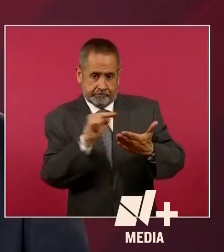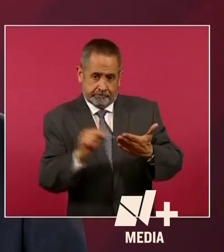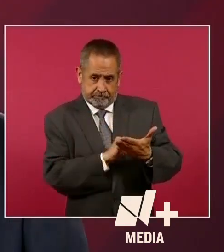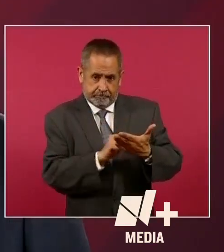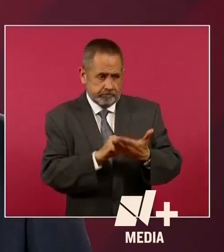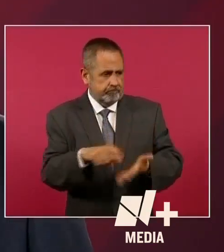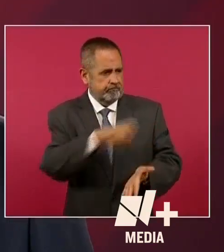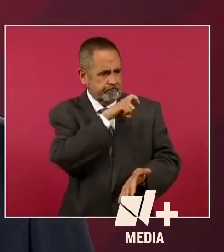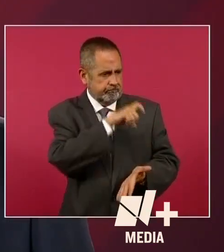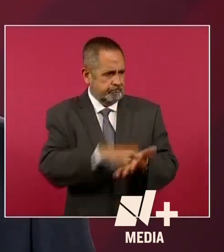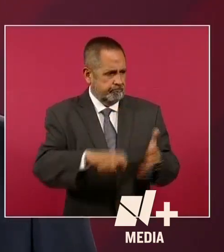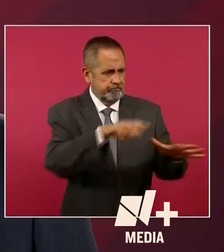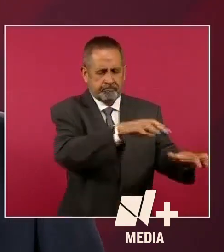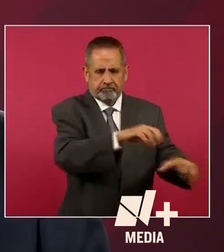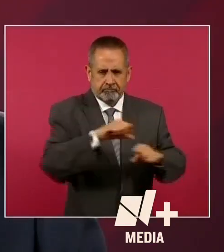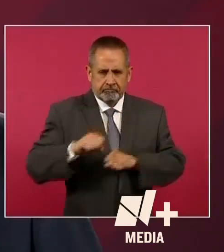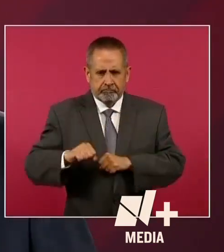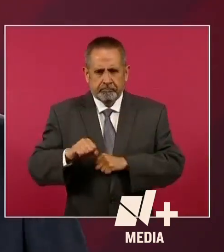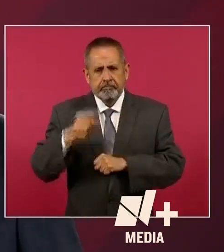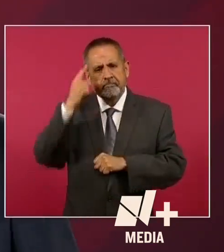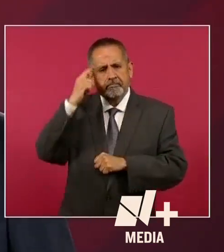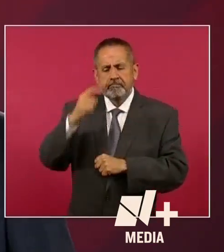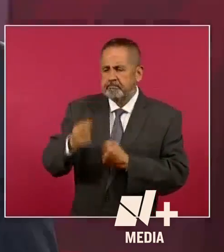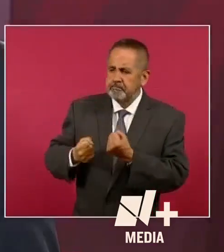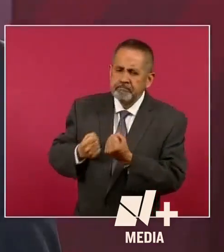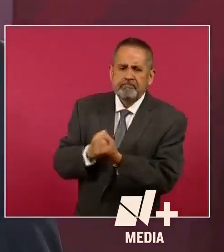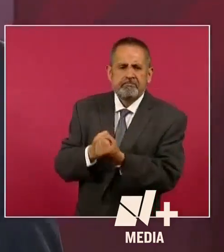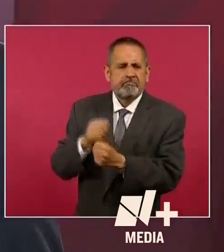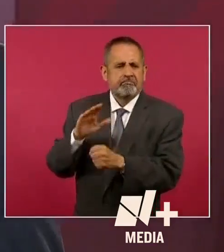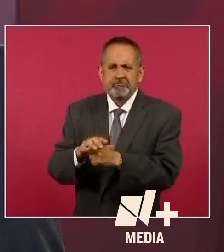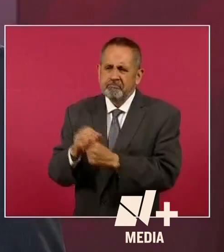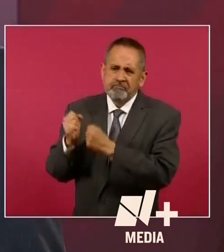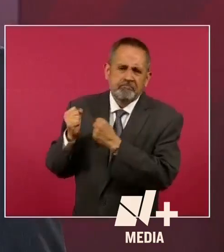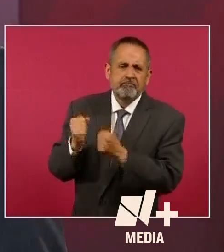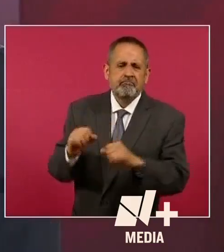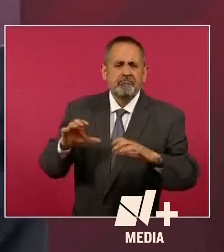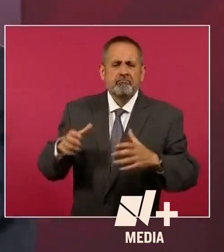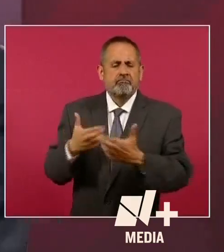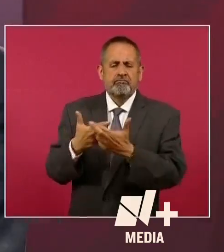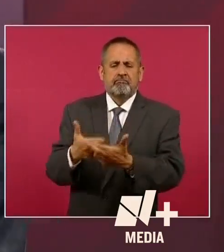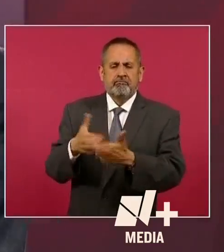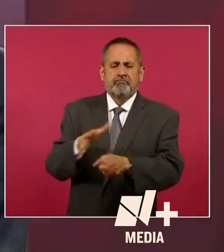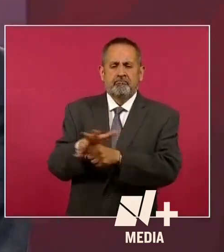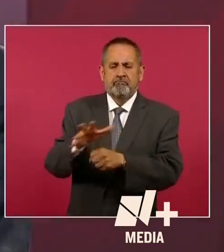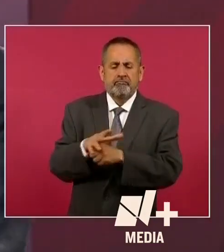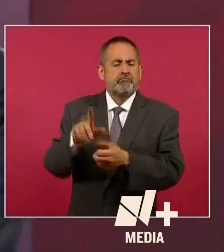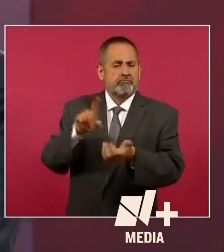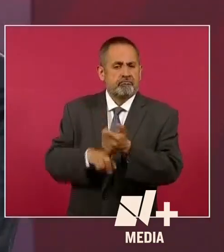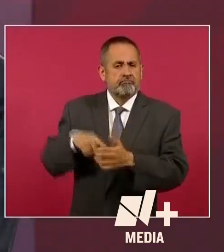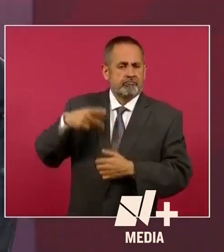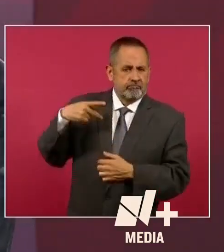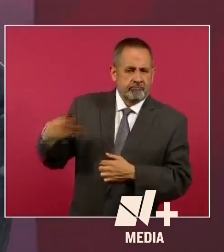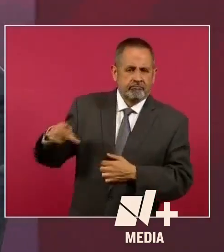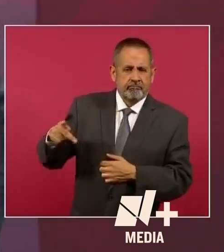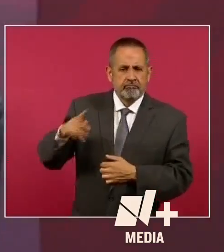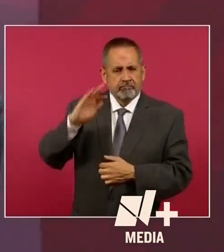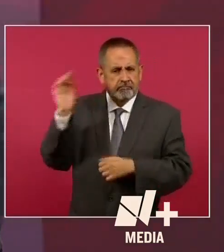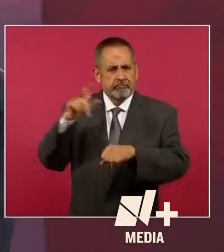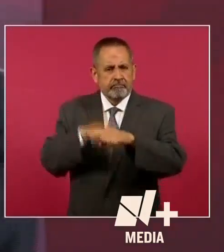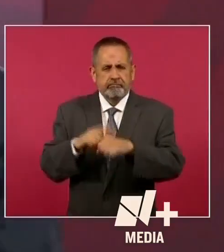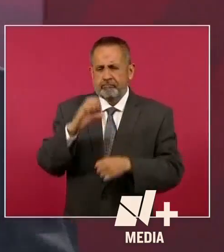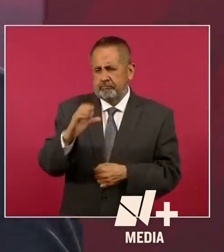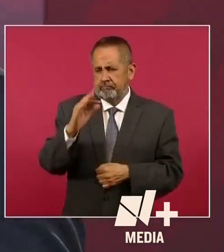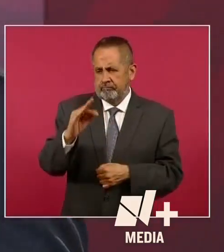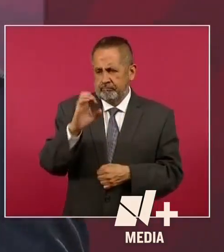esta compra, para fortalecer a la empresa pública Comisión Federal de